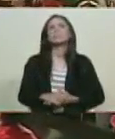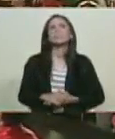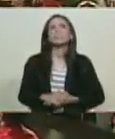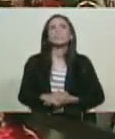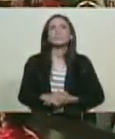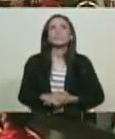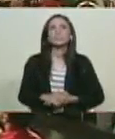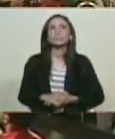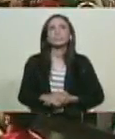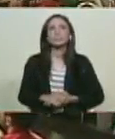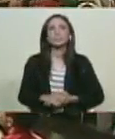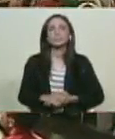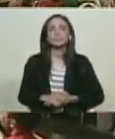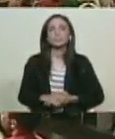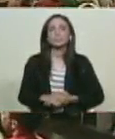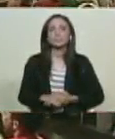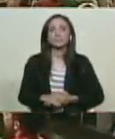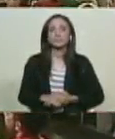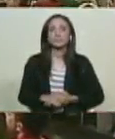Cilita la bonita.